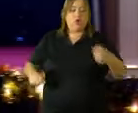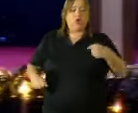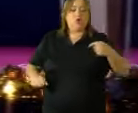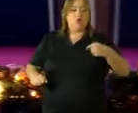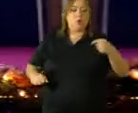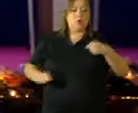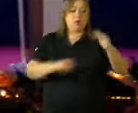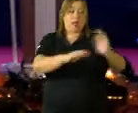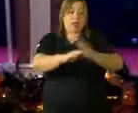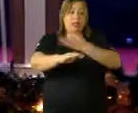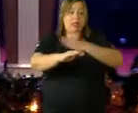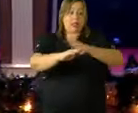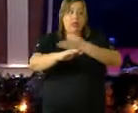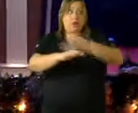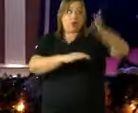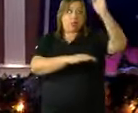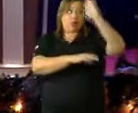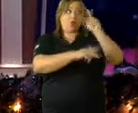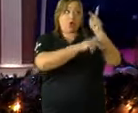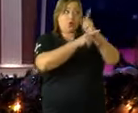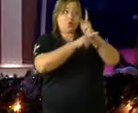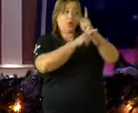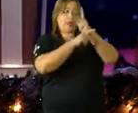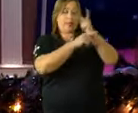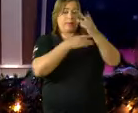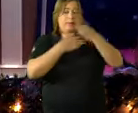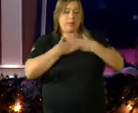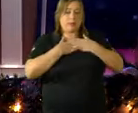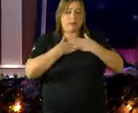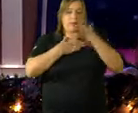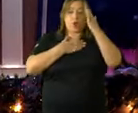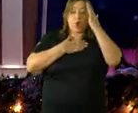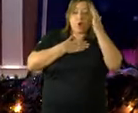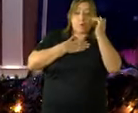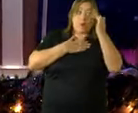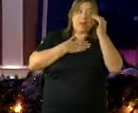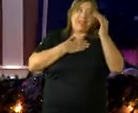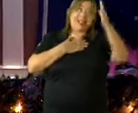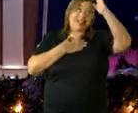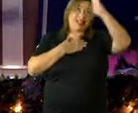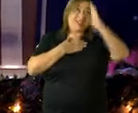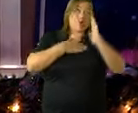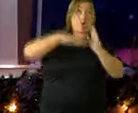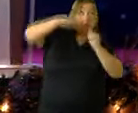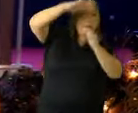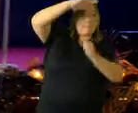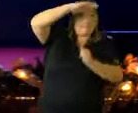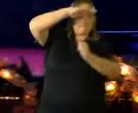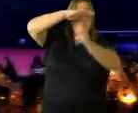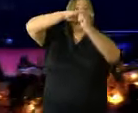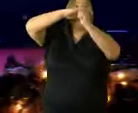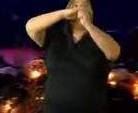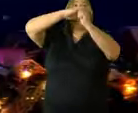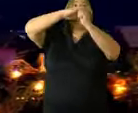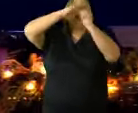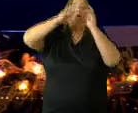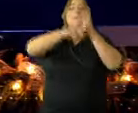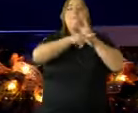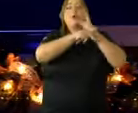de todo. Él cuida de mí. Bajo la sombra de sus alas, Él cuida de mí. Él cuida de